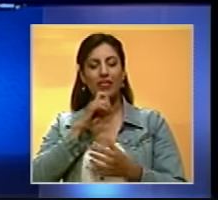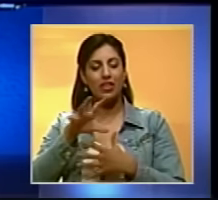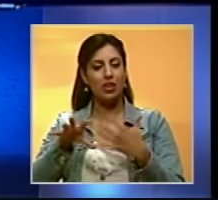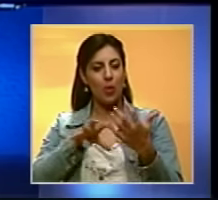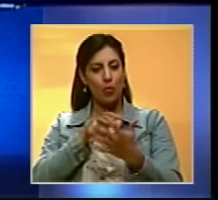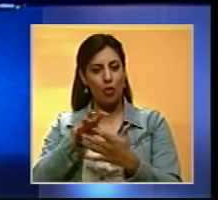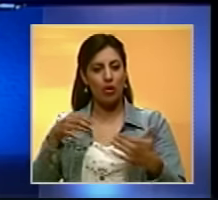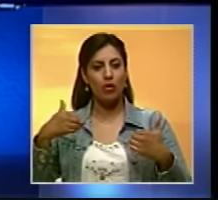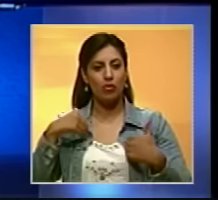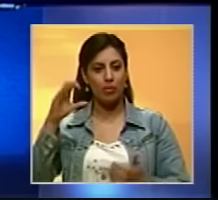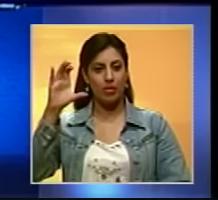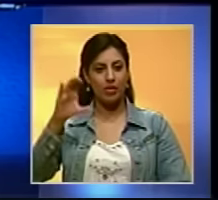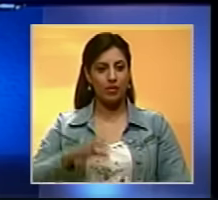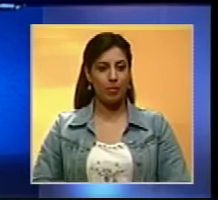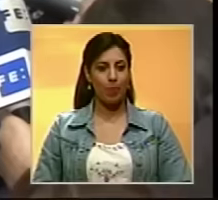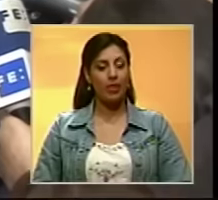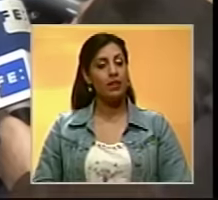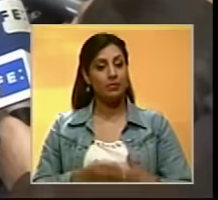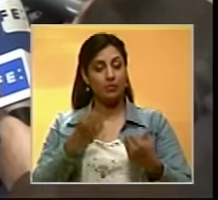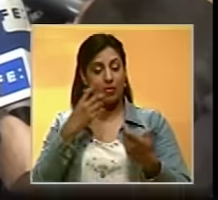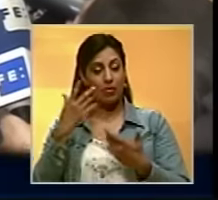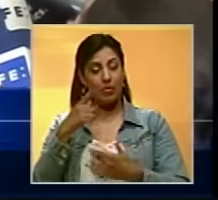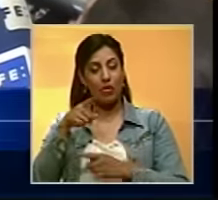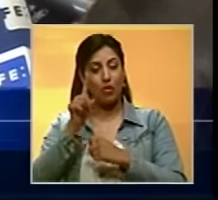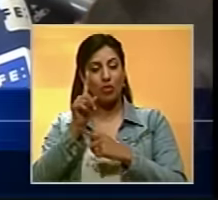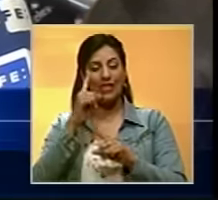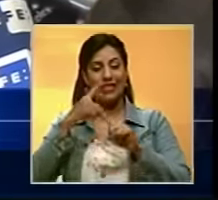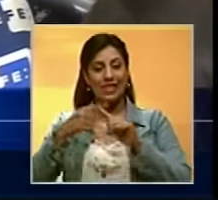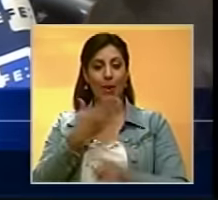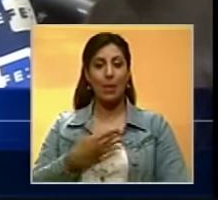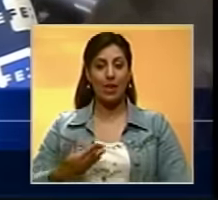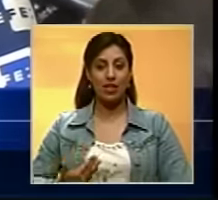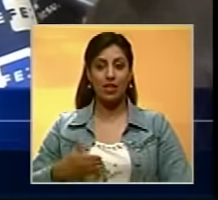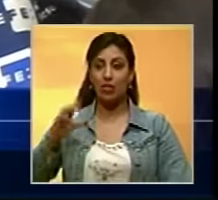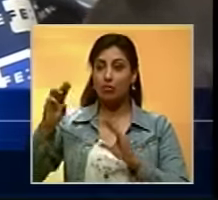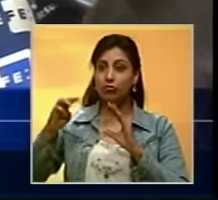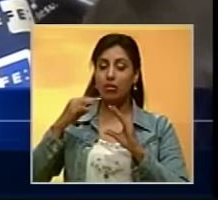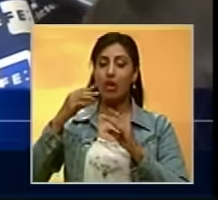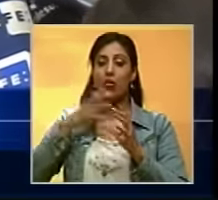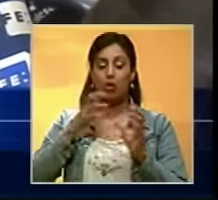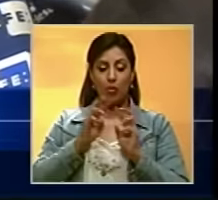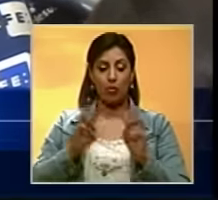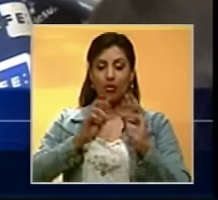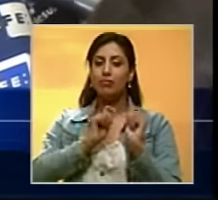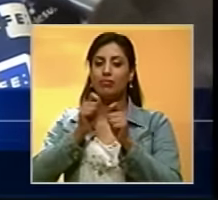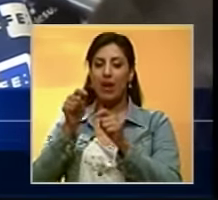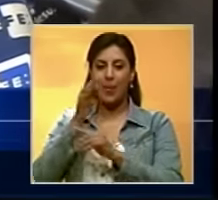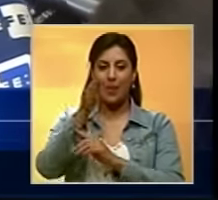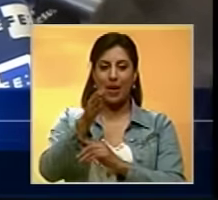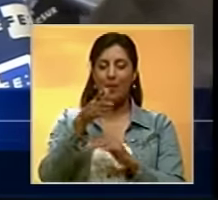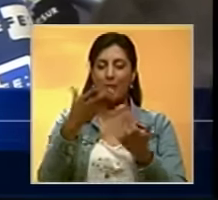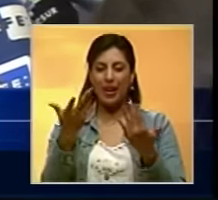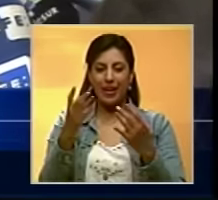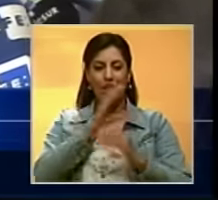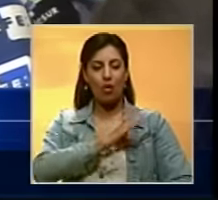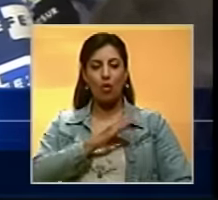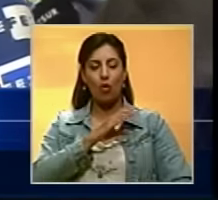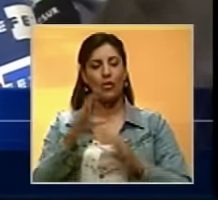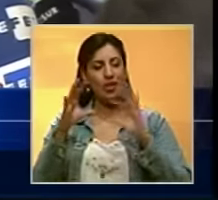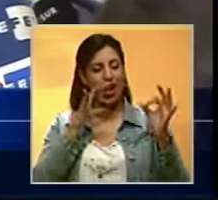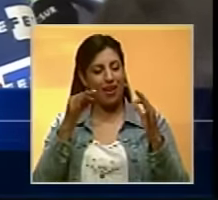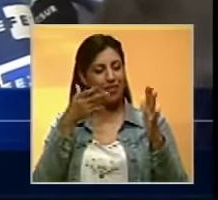situación que afronta el país torrijos es uno de los exmandatarios enviados por la unasur que forman parte de la comisión de